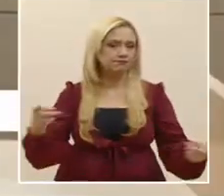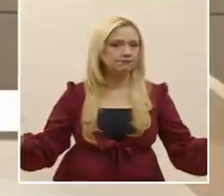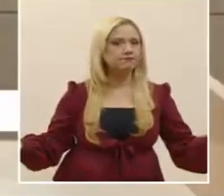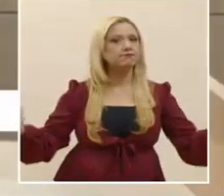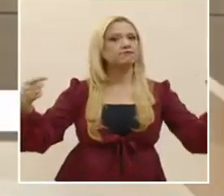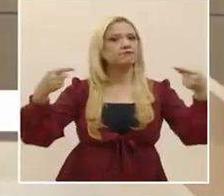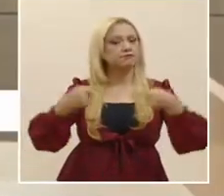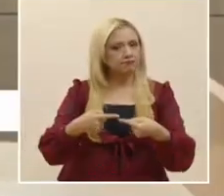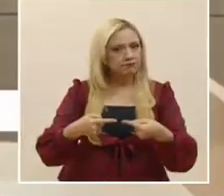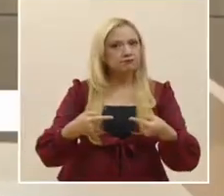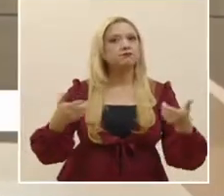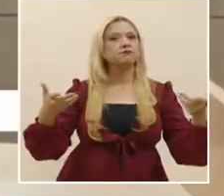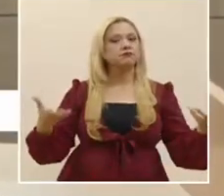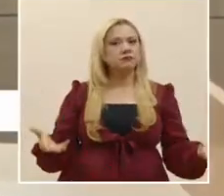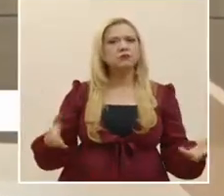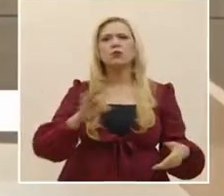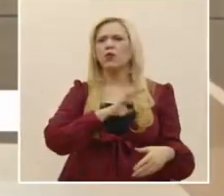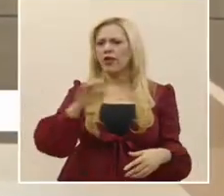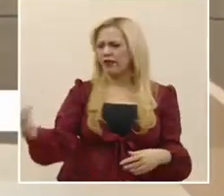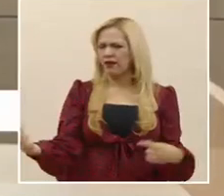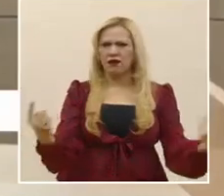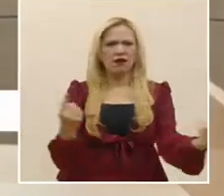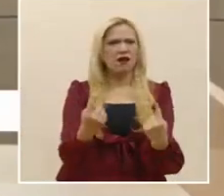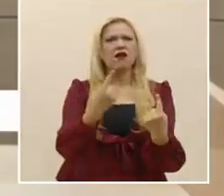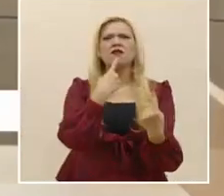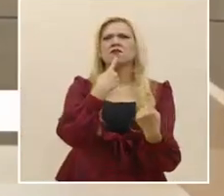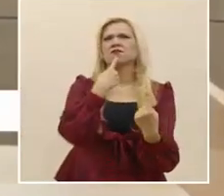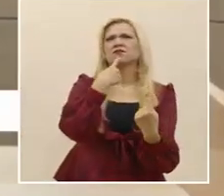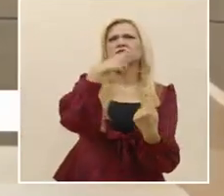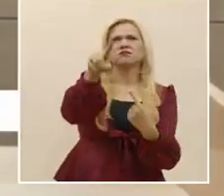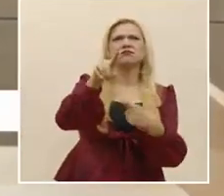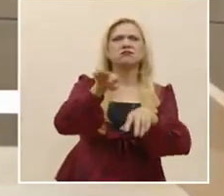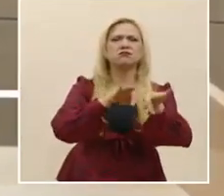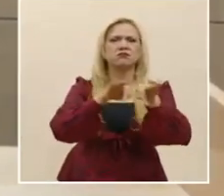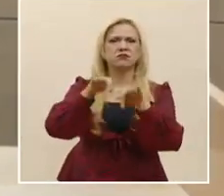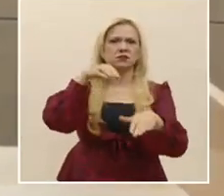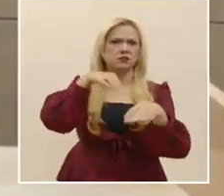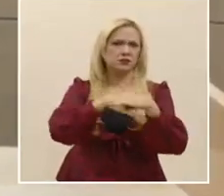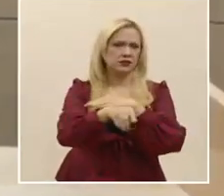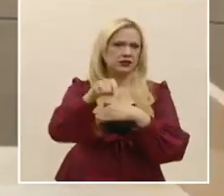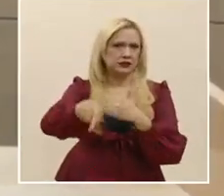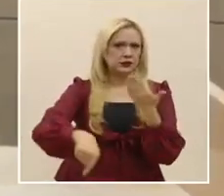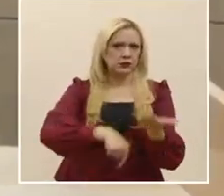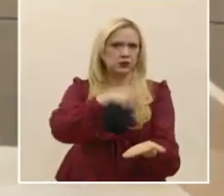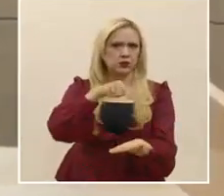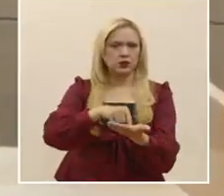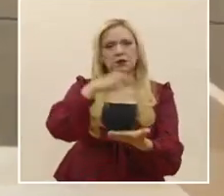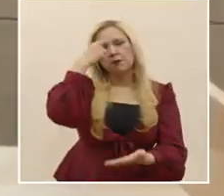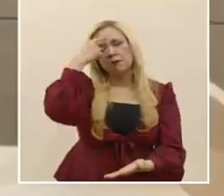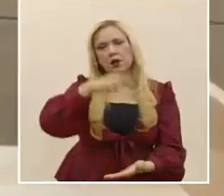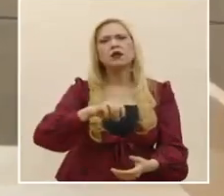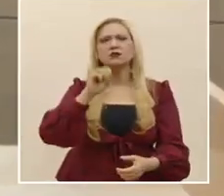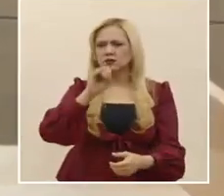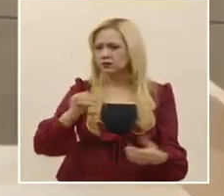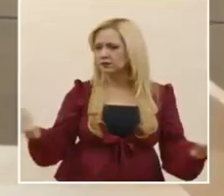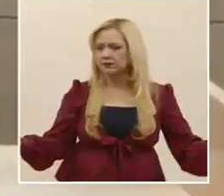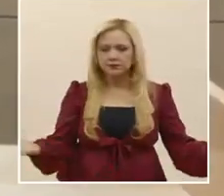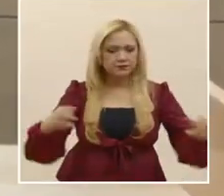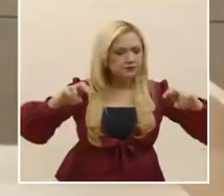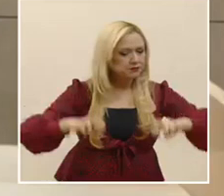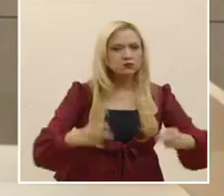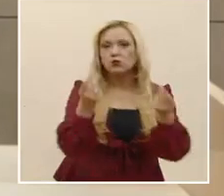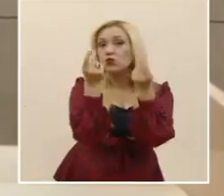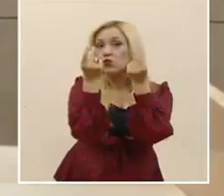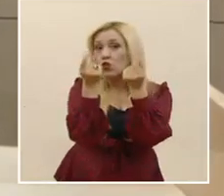Si no existe acuerdo en el sector, las partes pueden demandar ante los jueces y jueces laborales, quienes en todo momento fomentaremos un acuerdo conciliatorio rápido